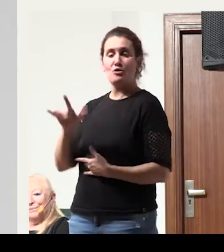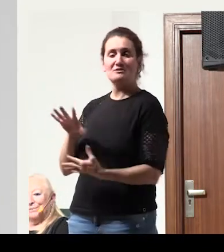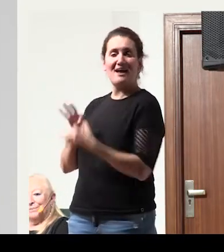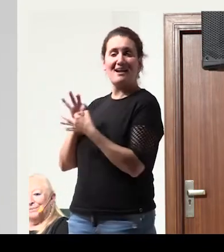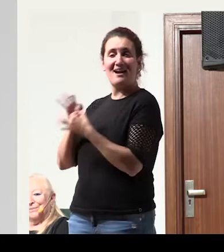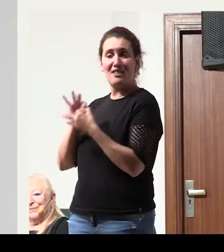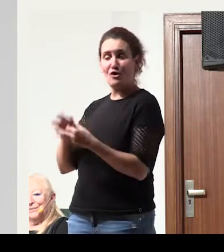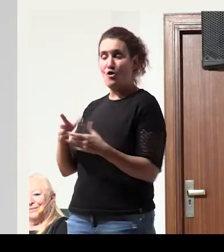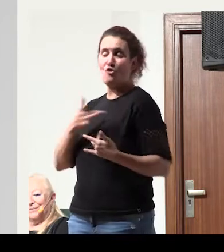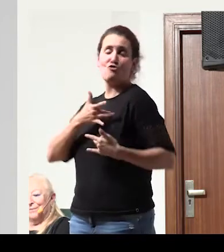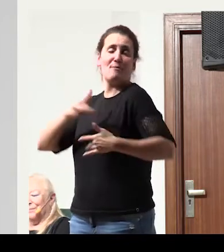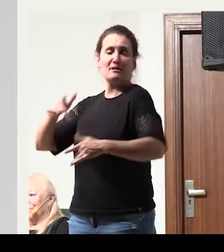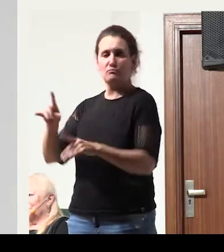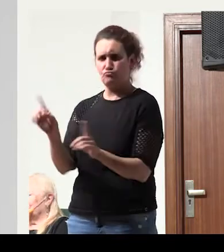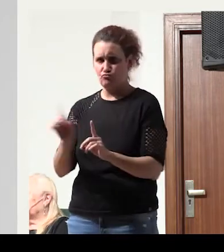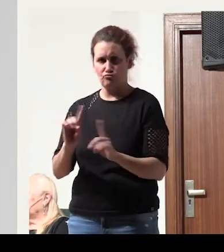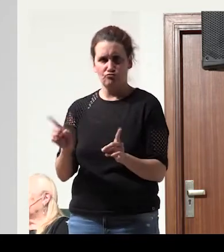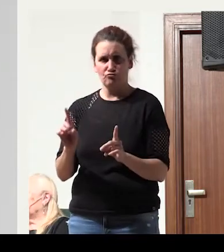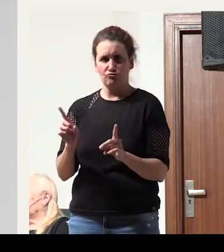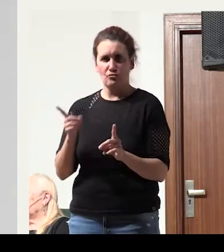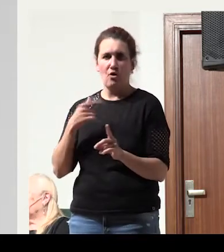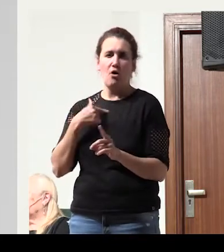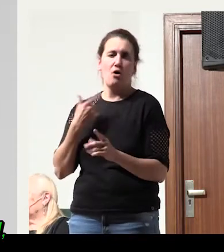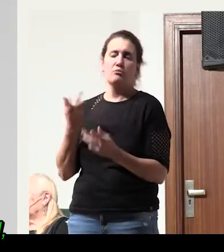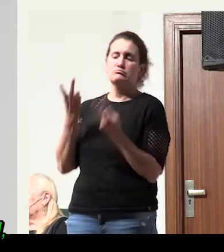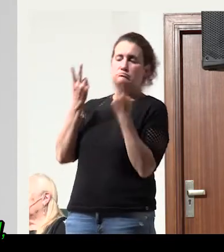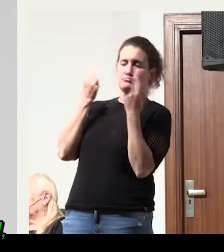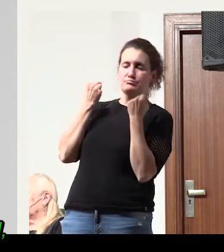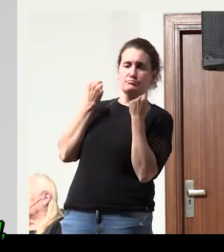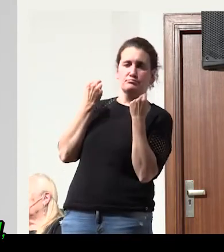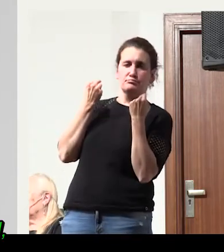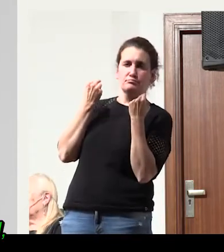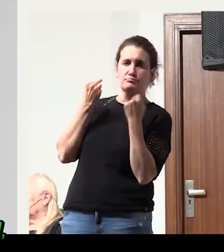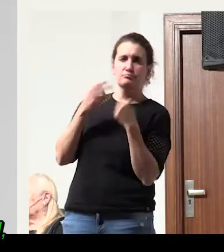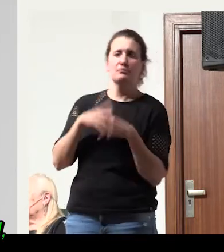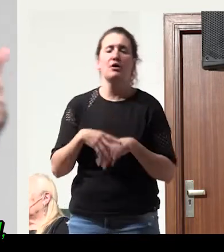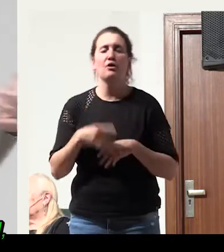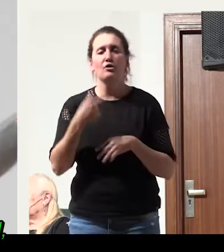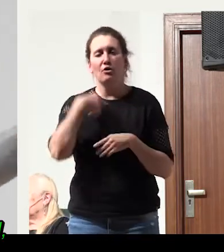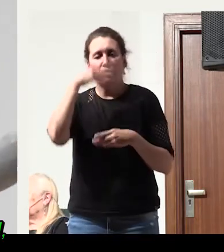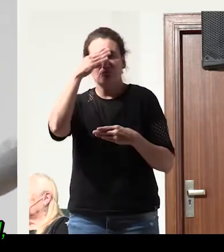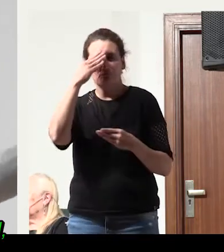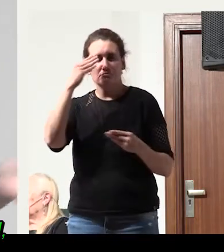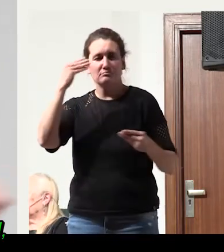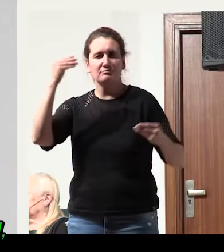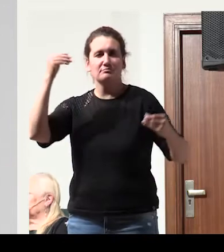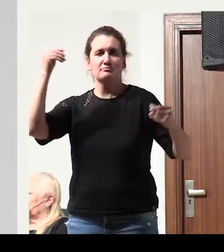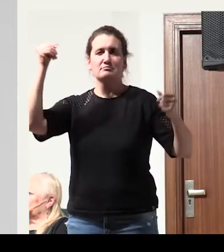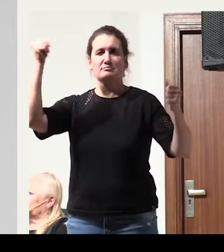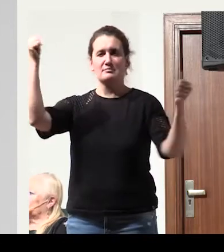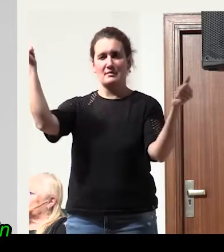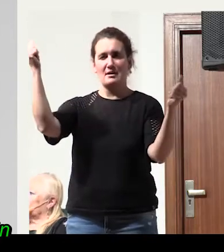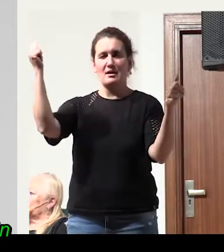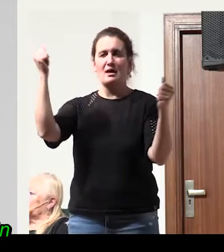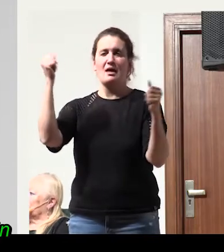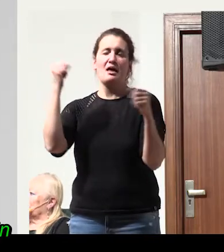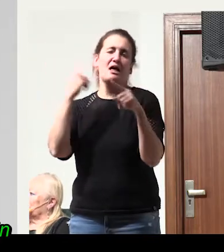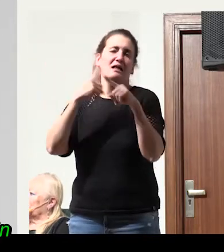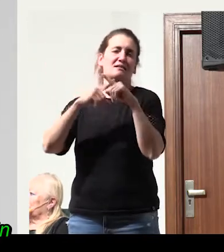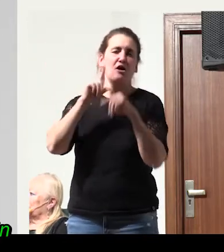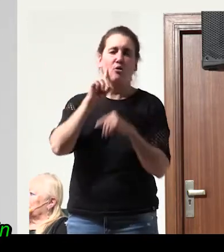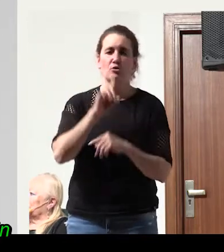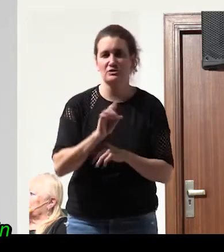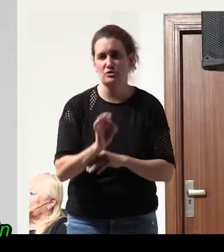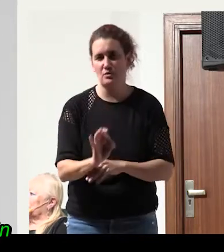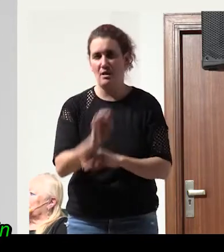romanticismo, con la inmolación. Voy olvidándome de la heteromosexualidad, como una niña